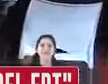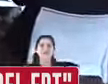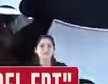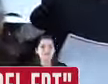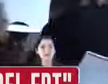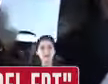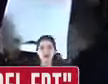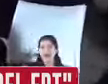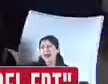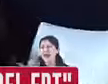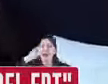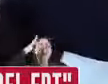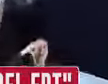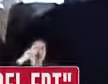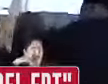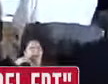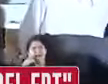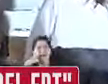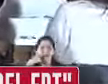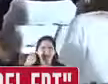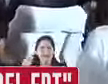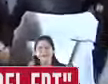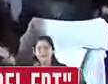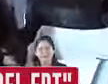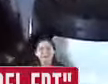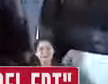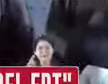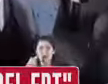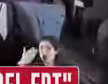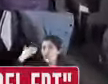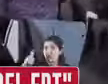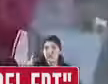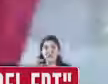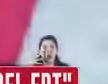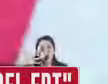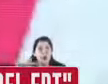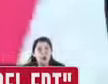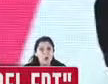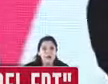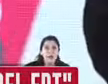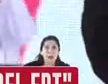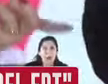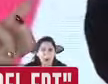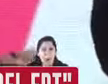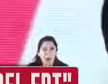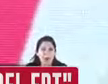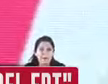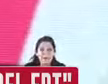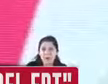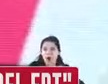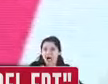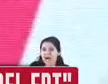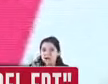qué vaca vieja pero si se detectó el otro día un contrabando que le habían puesto en lugar de asado le habían